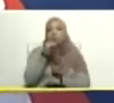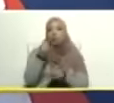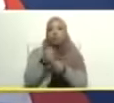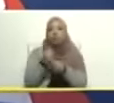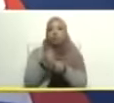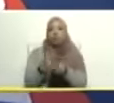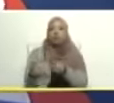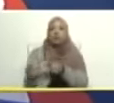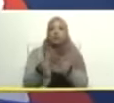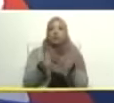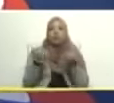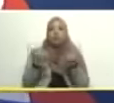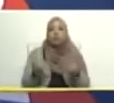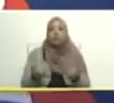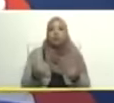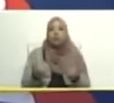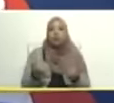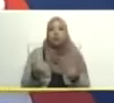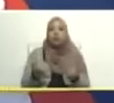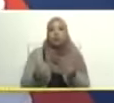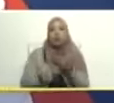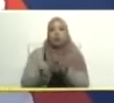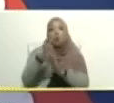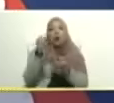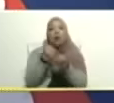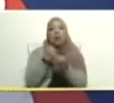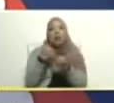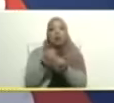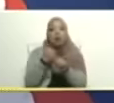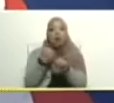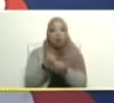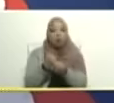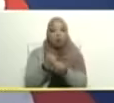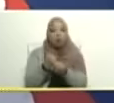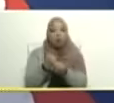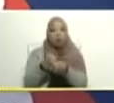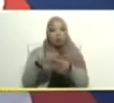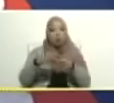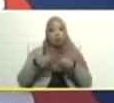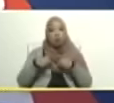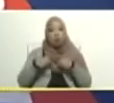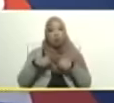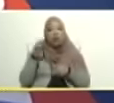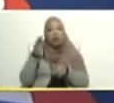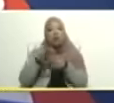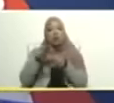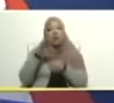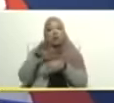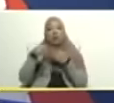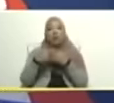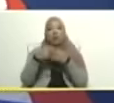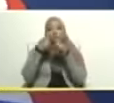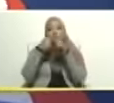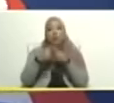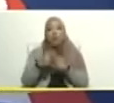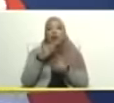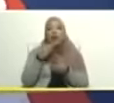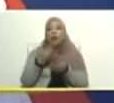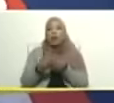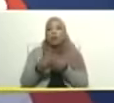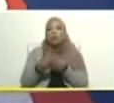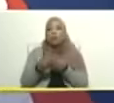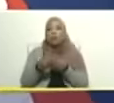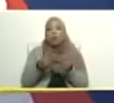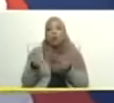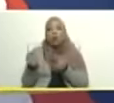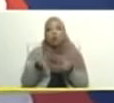avanzando. Y esta nueva jornada de trabajo ha sido un éxito total. Le doy las gracias por su